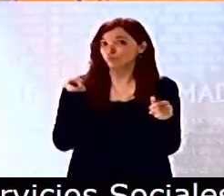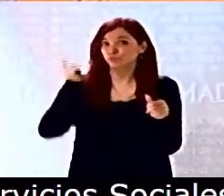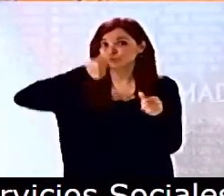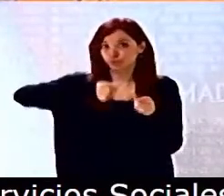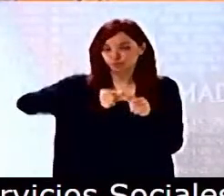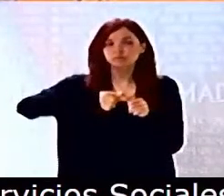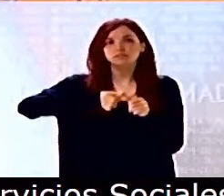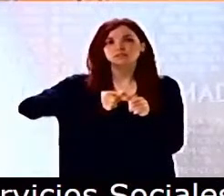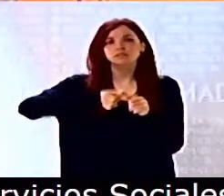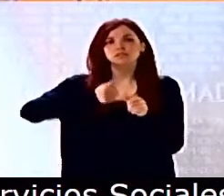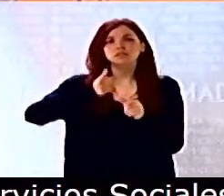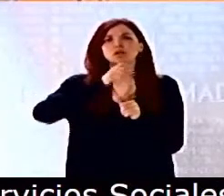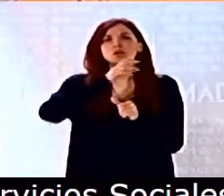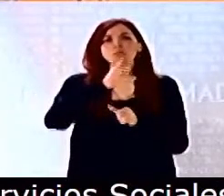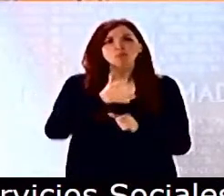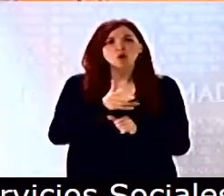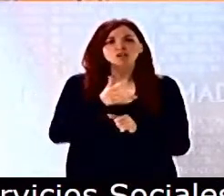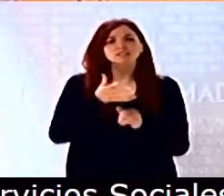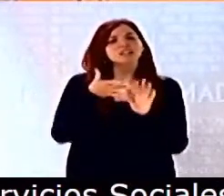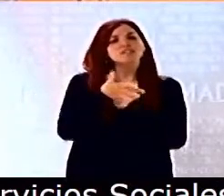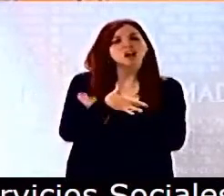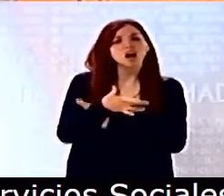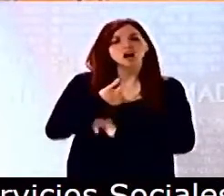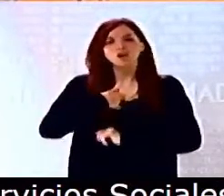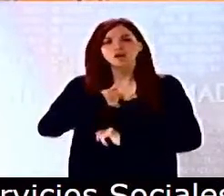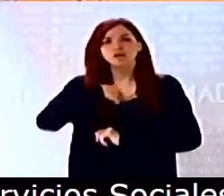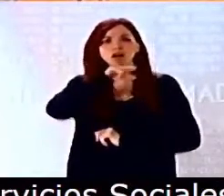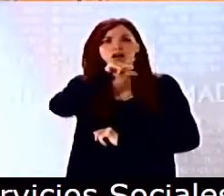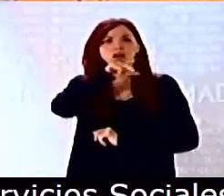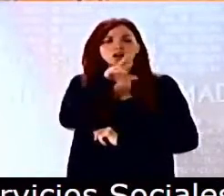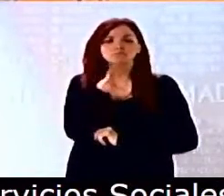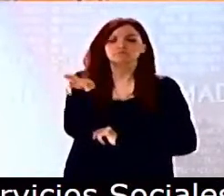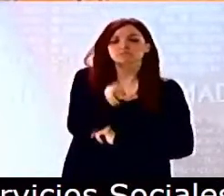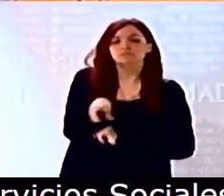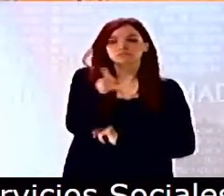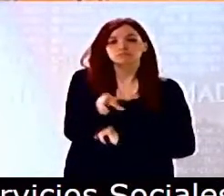y no por ser reiterativo,